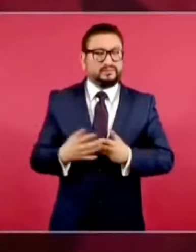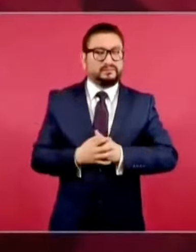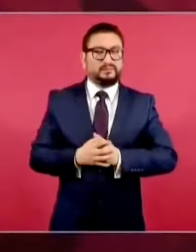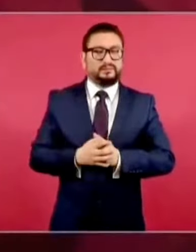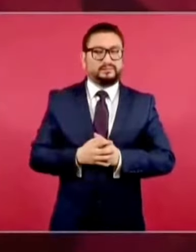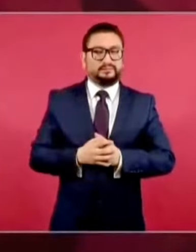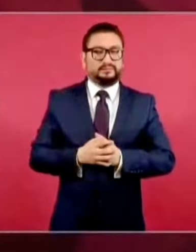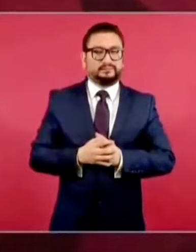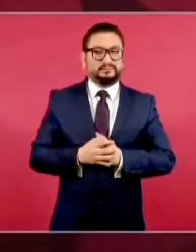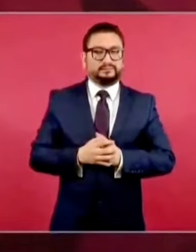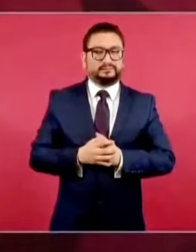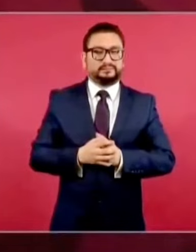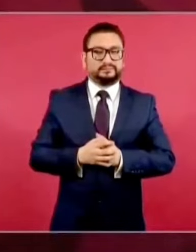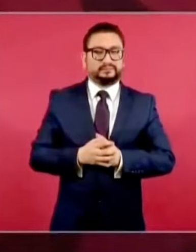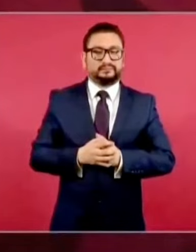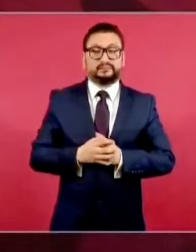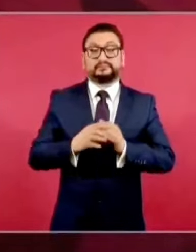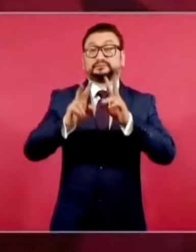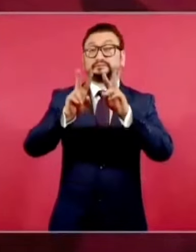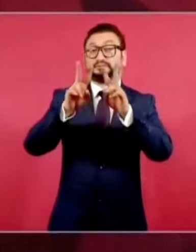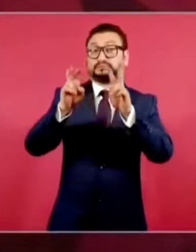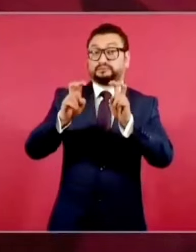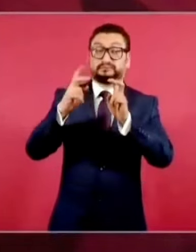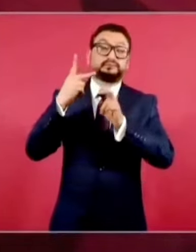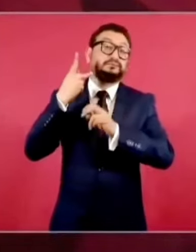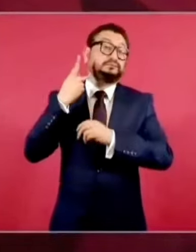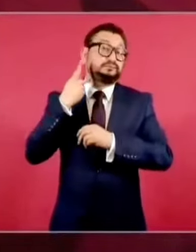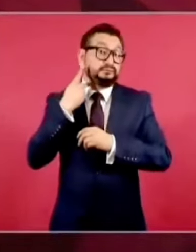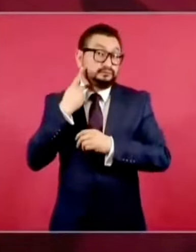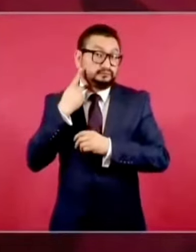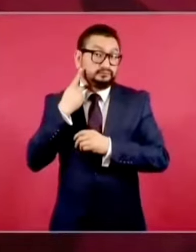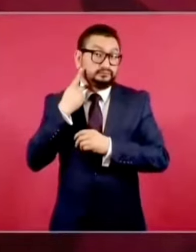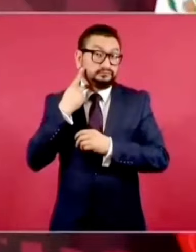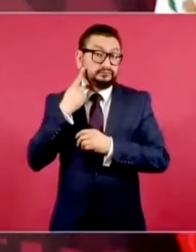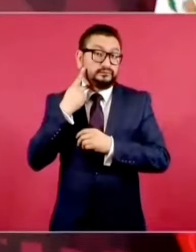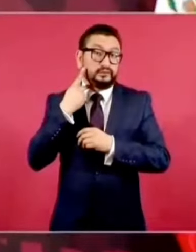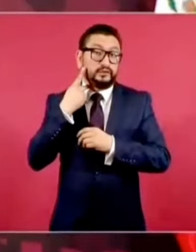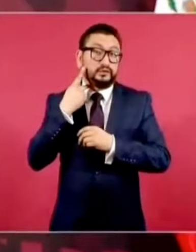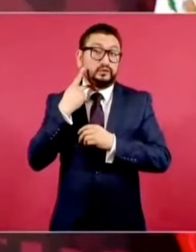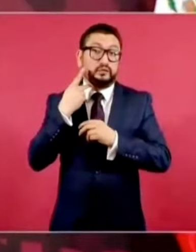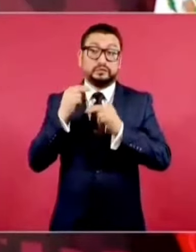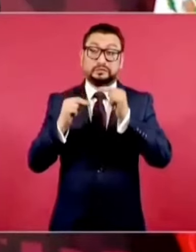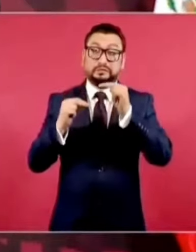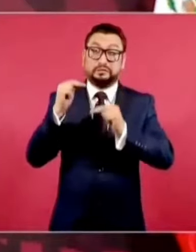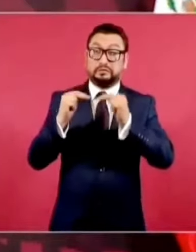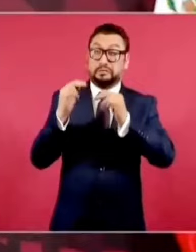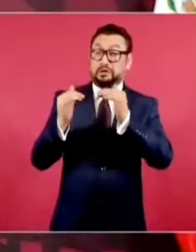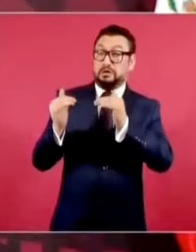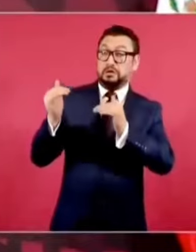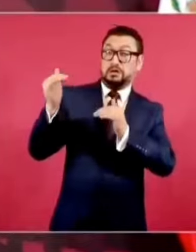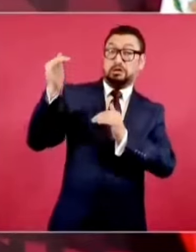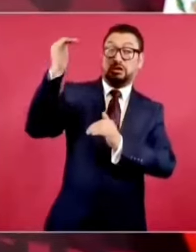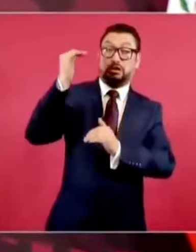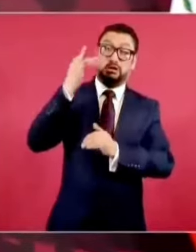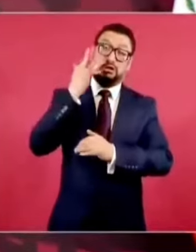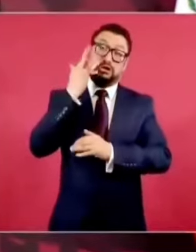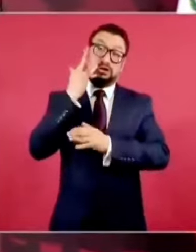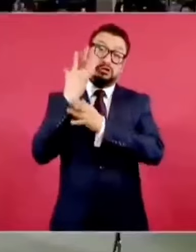que en lo político uno de los más elevados llegó a